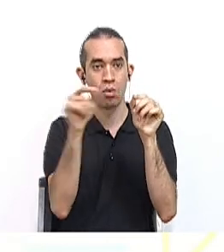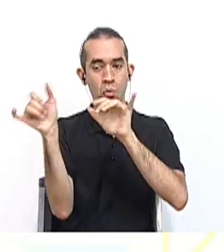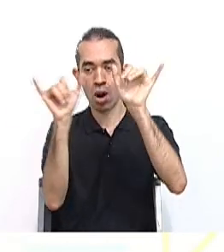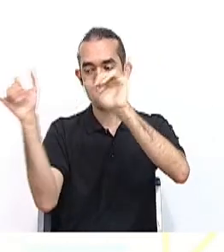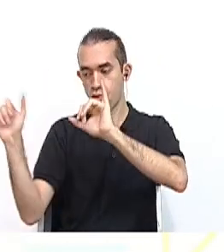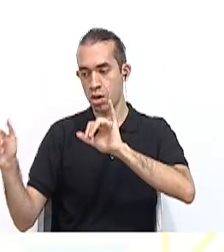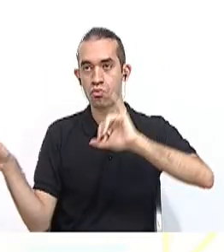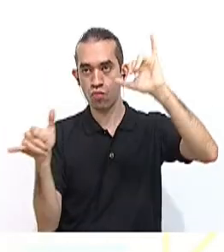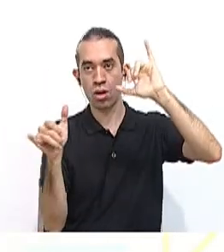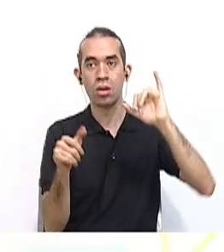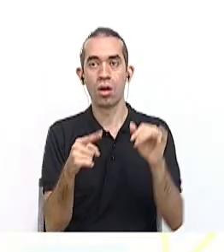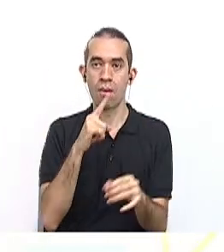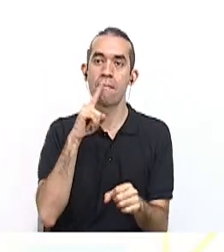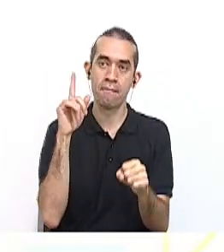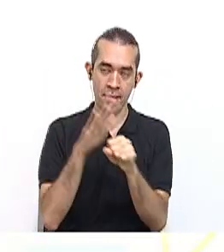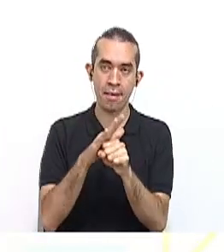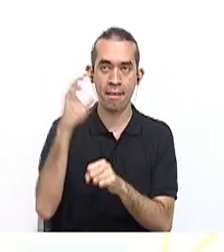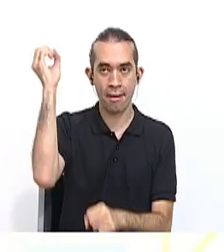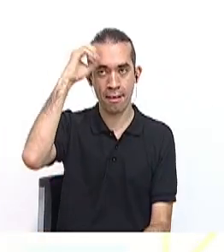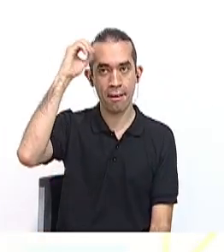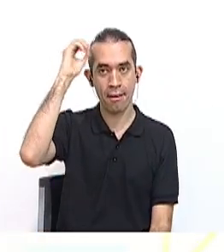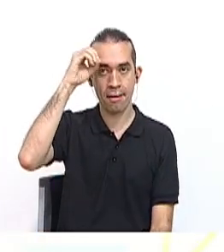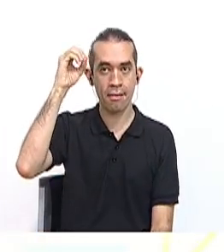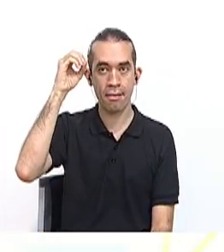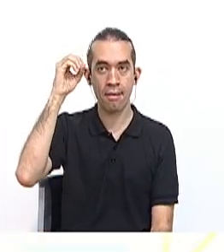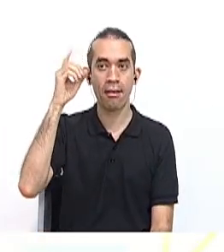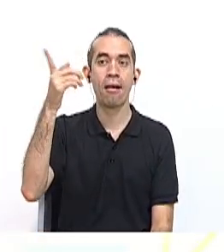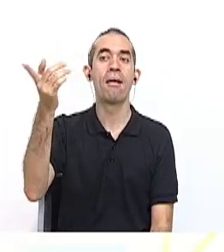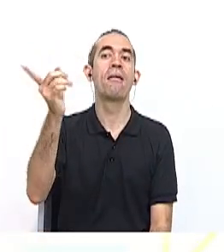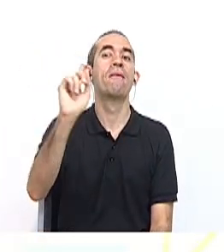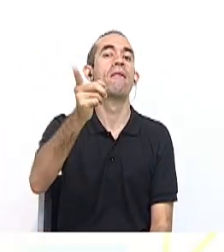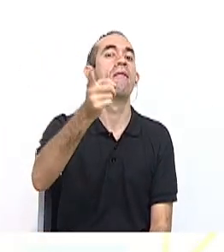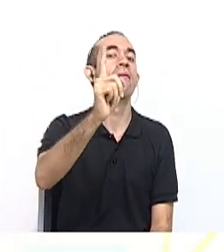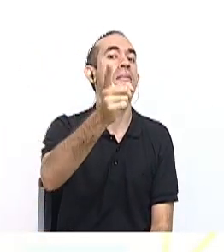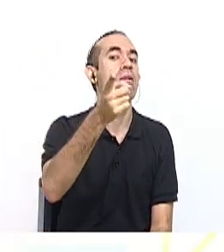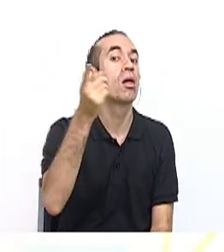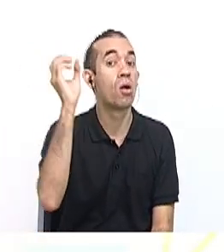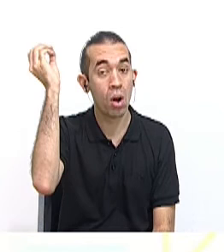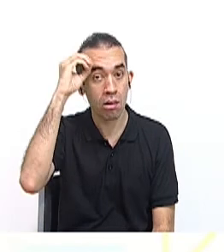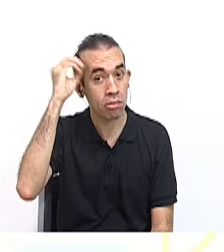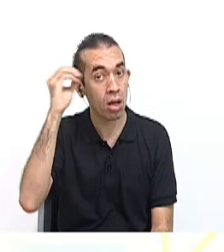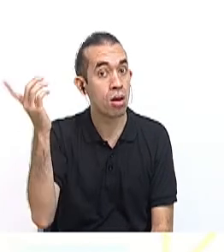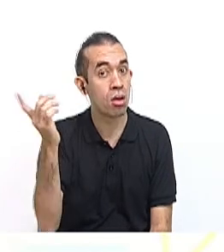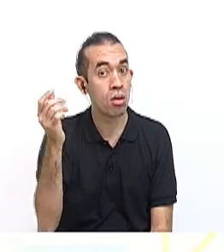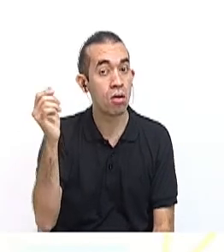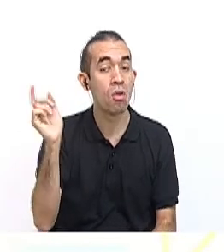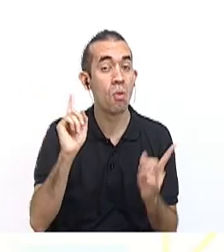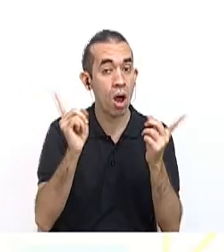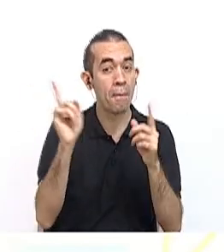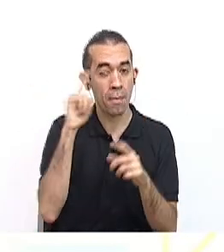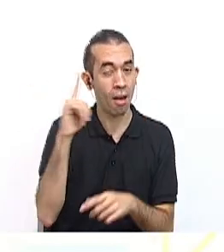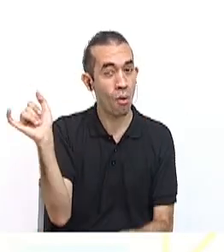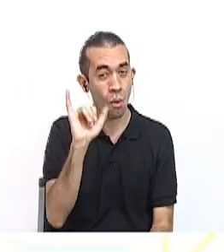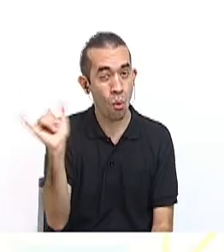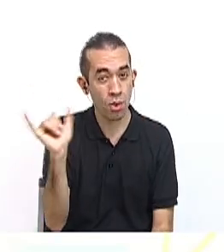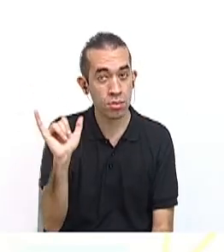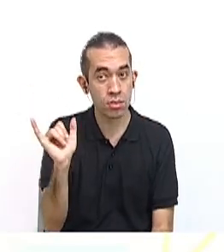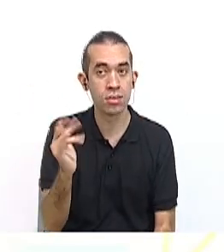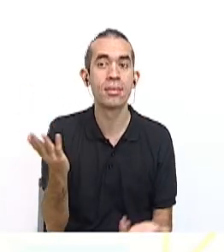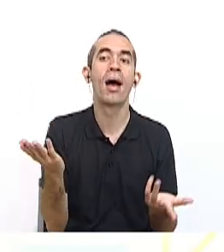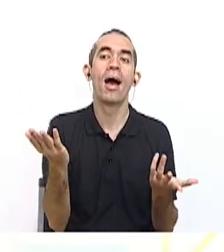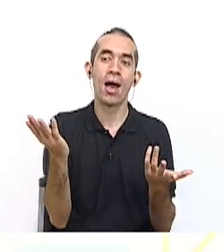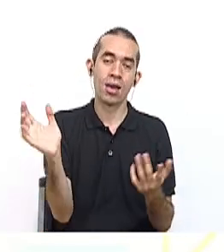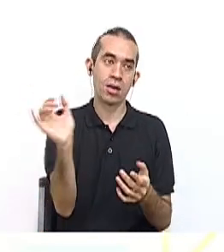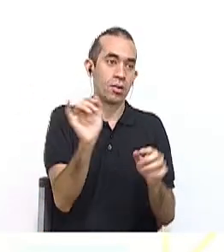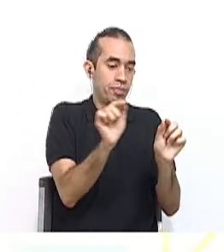podemos decir que cumplen el criterio. A ver, el criterio de congruencia, recordamos, claro, tienen